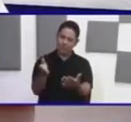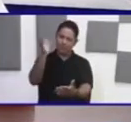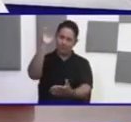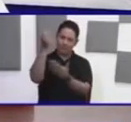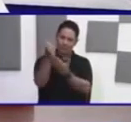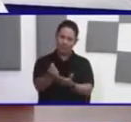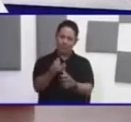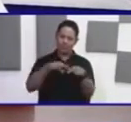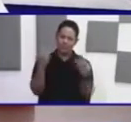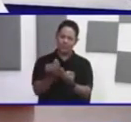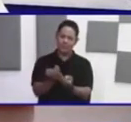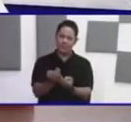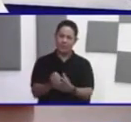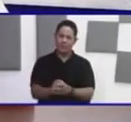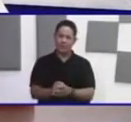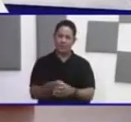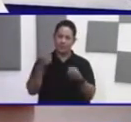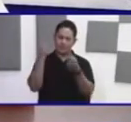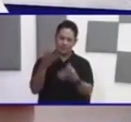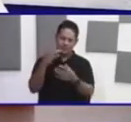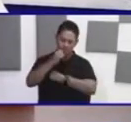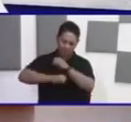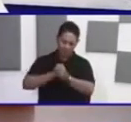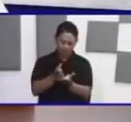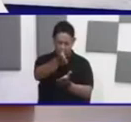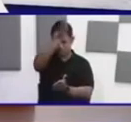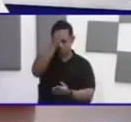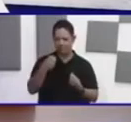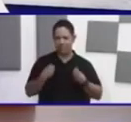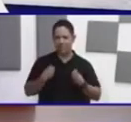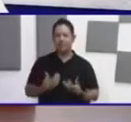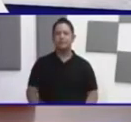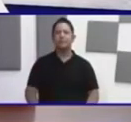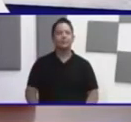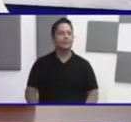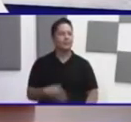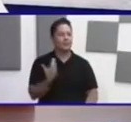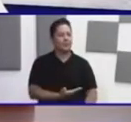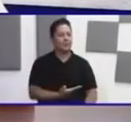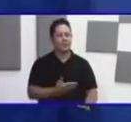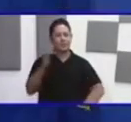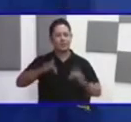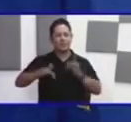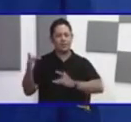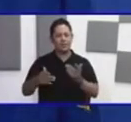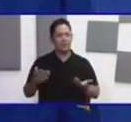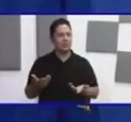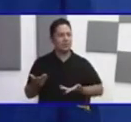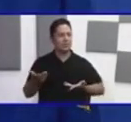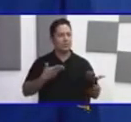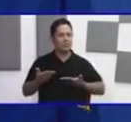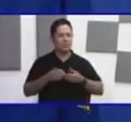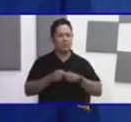tu familia y te dé muchísimos años más de vida. Señor Secretario de Servicios Públicos, Delfor Brackman,